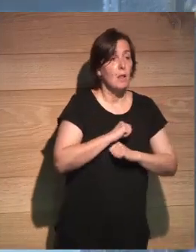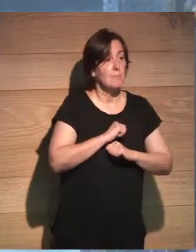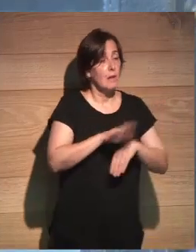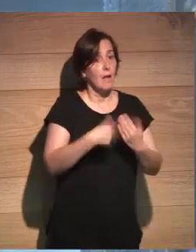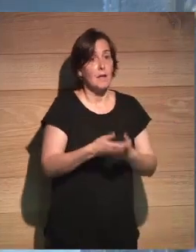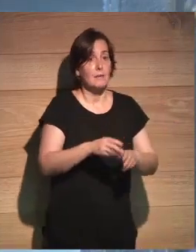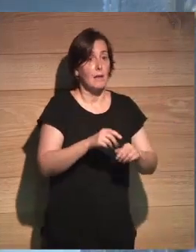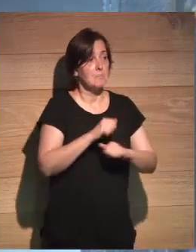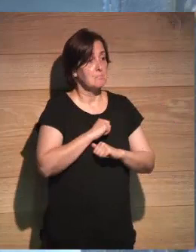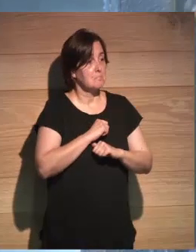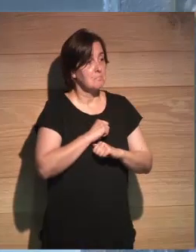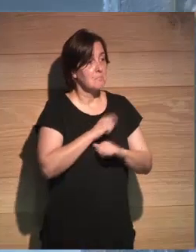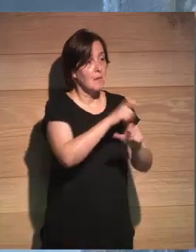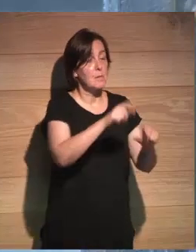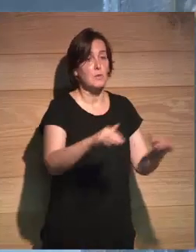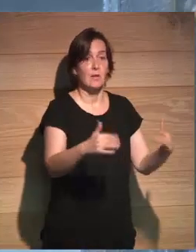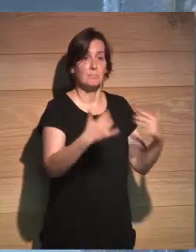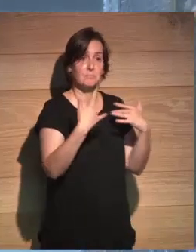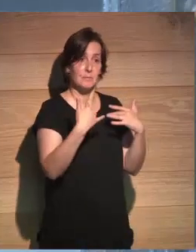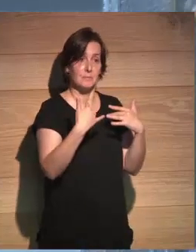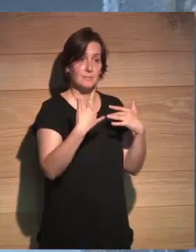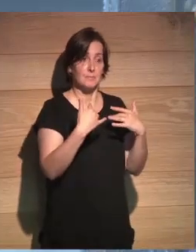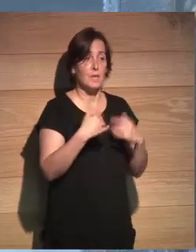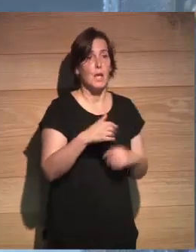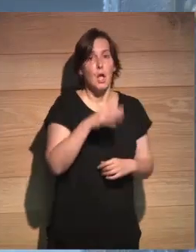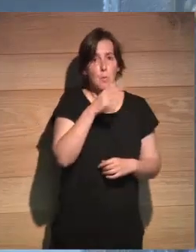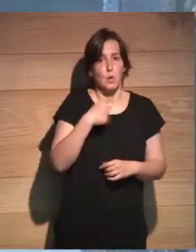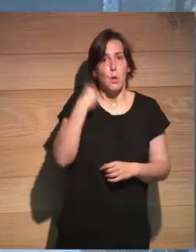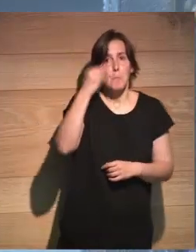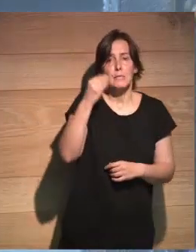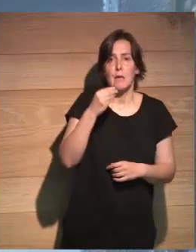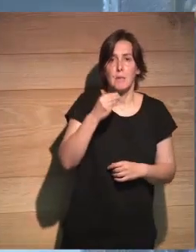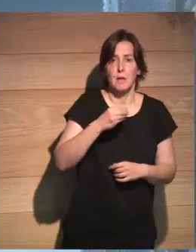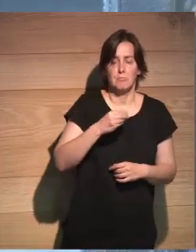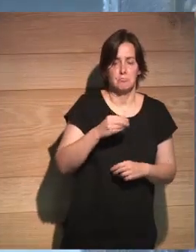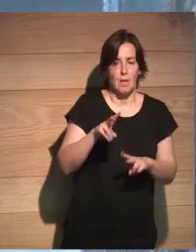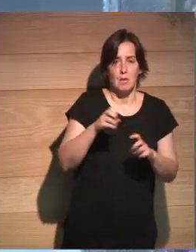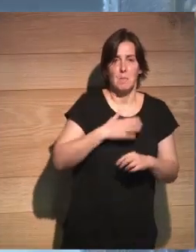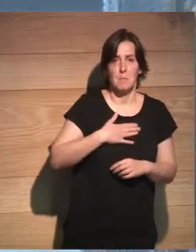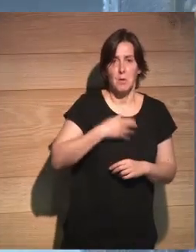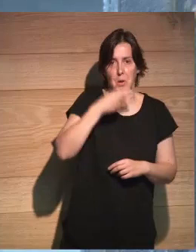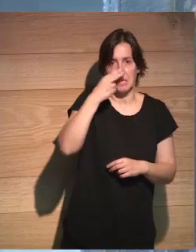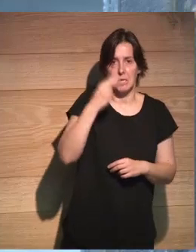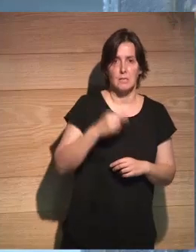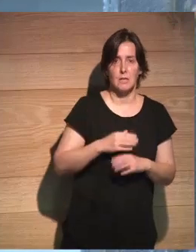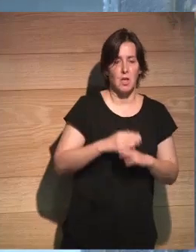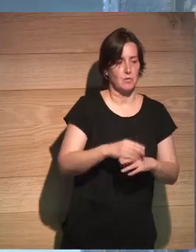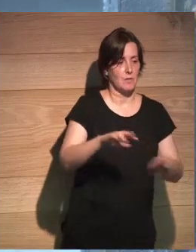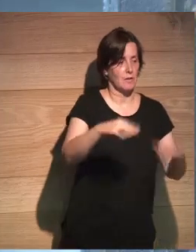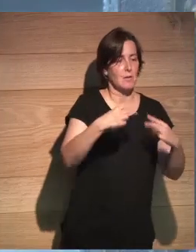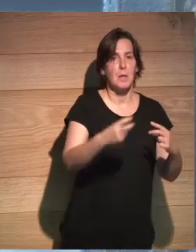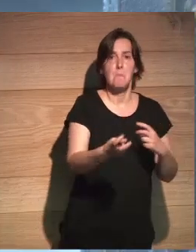lo que tú ofrecías era algo tan bueno, tan interesante, tan necesario, que iban a venir a ti. Y de hecho, a